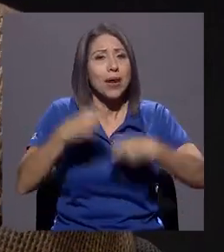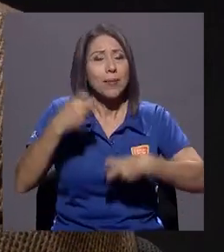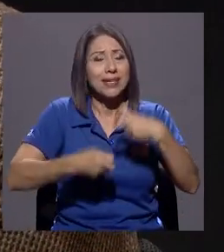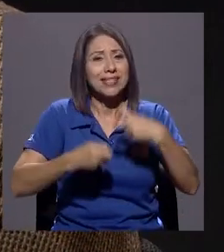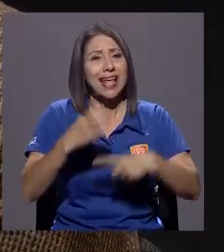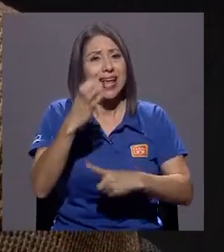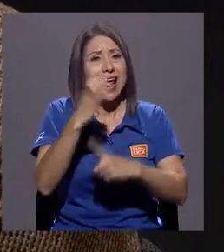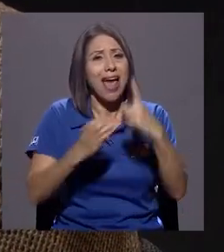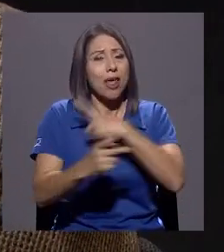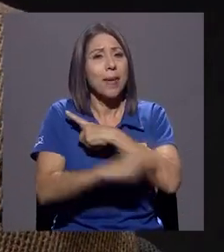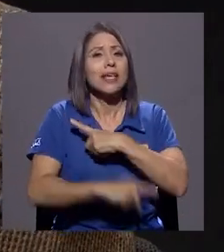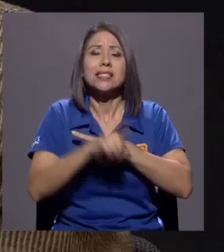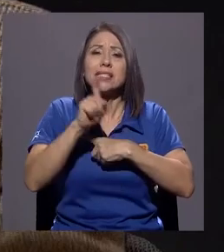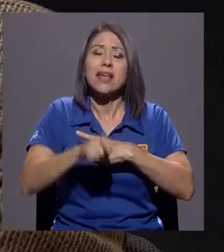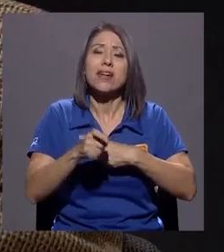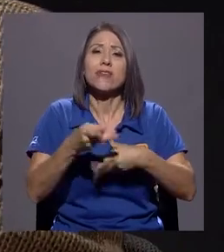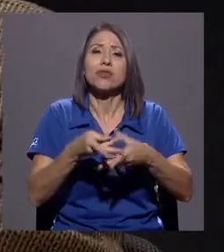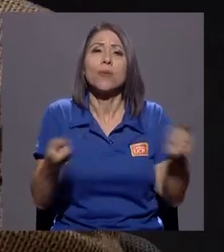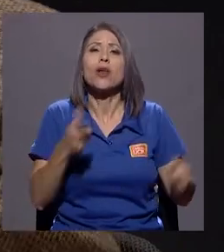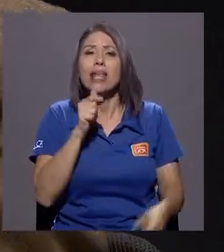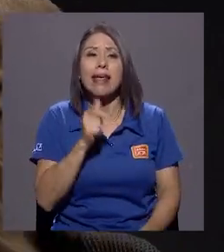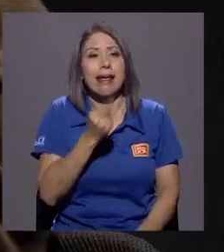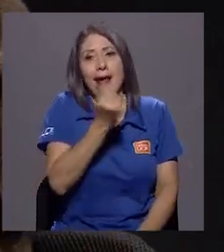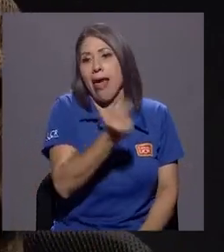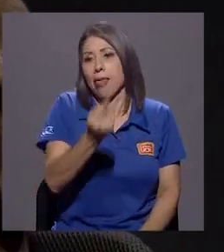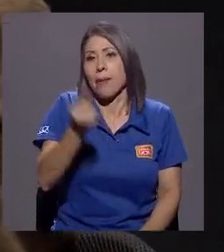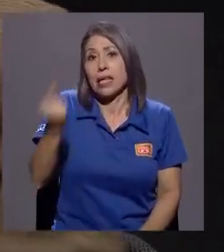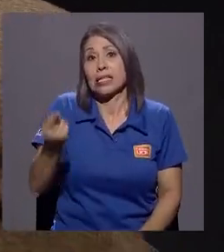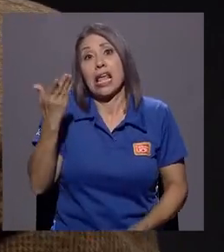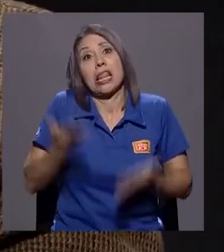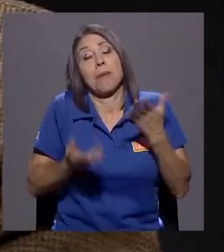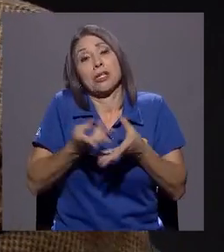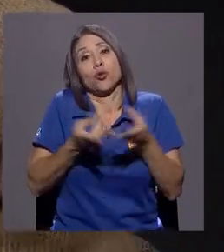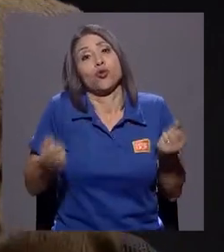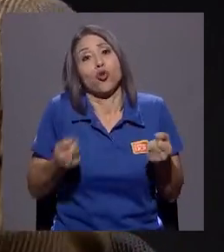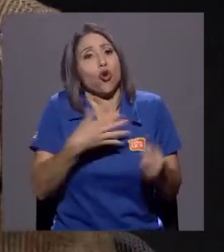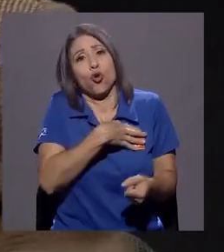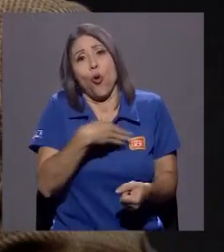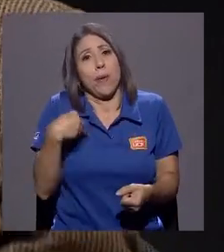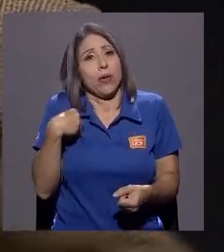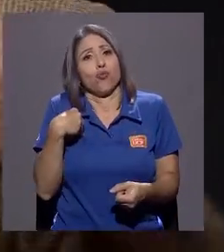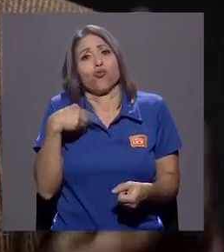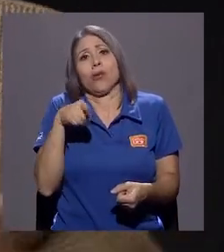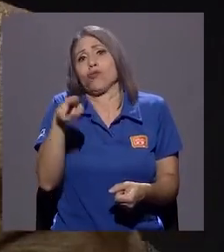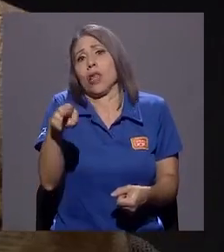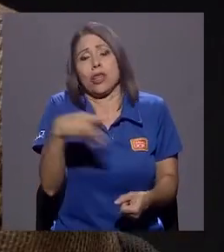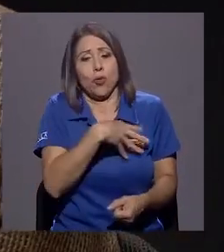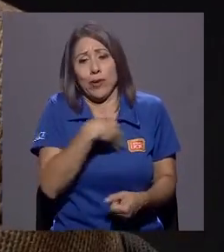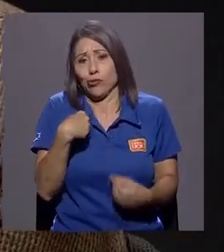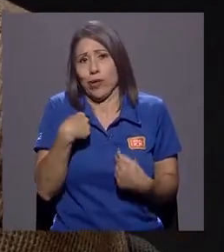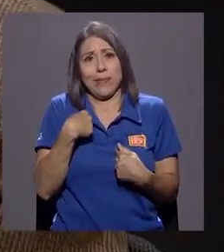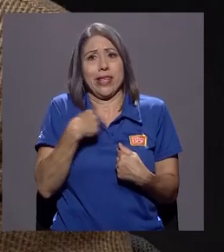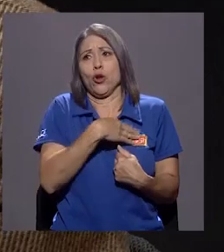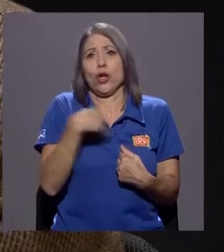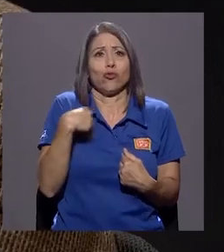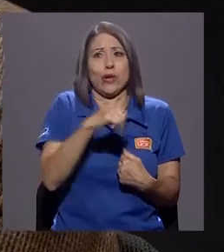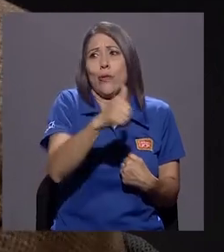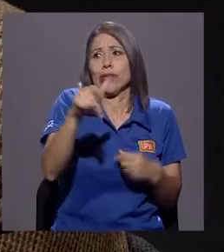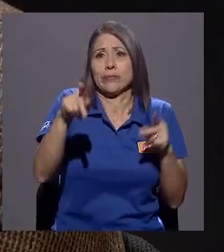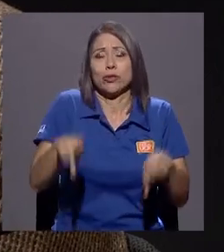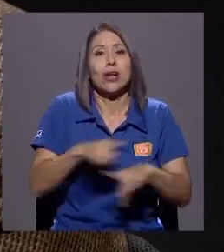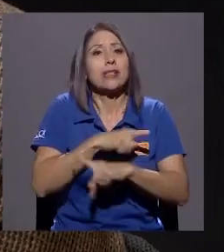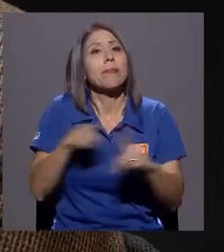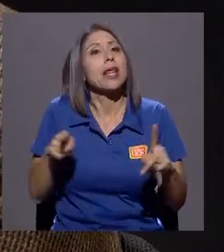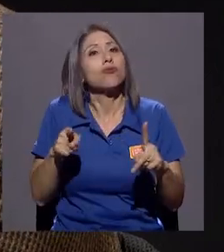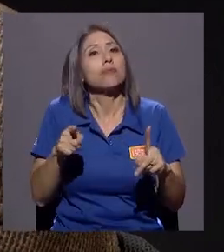país las soluciones puede no gustarnos no gustarle a usted no gustarme a mí o no gustarle a otras personas pero es